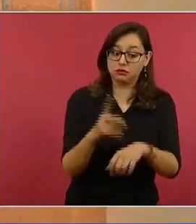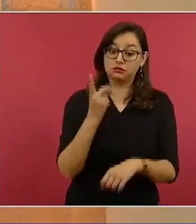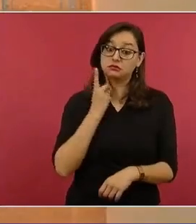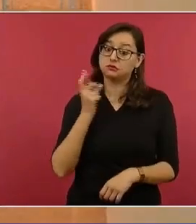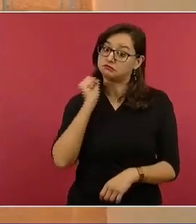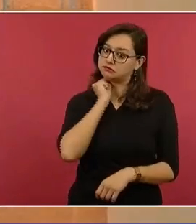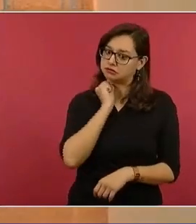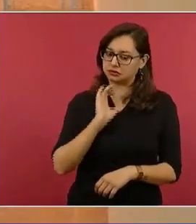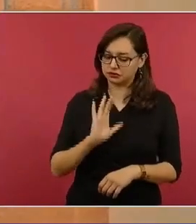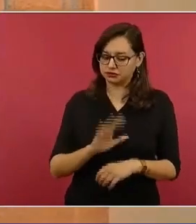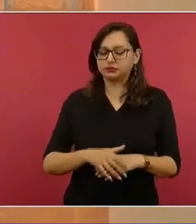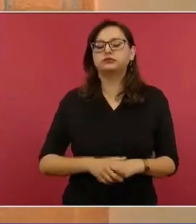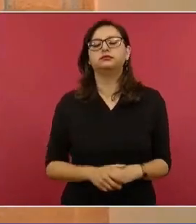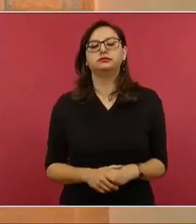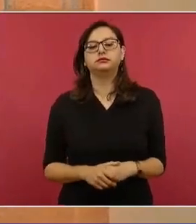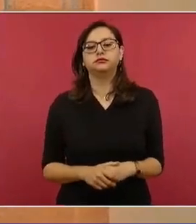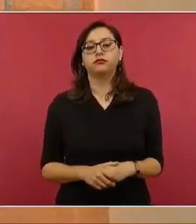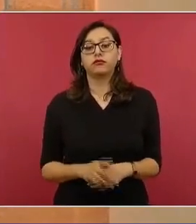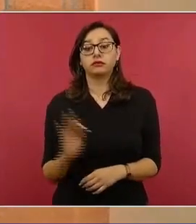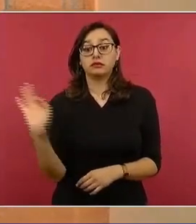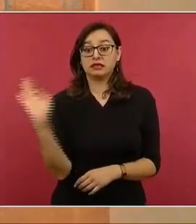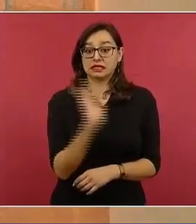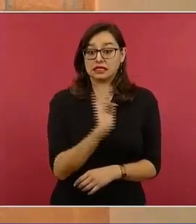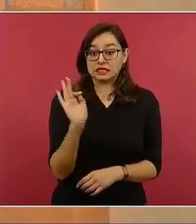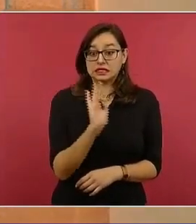que pretendan entregar